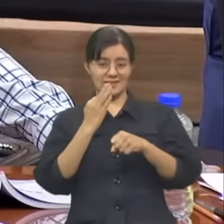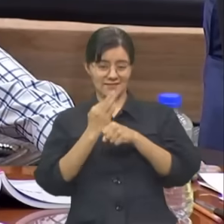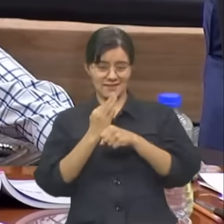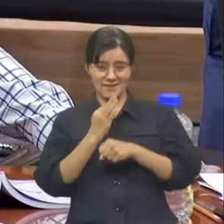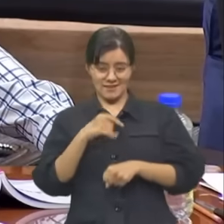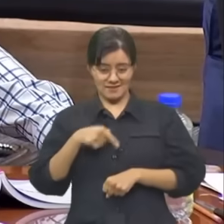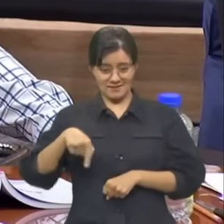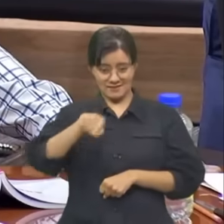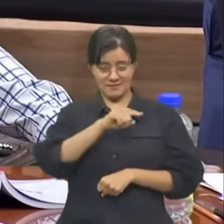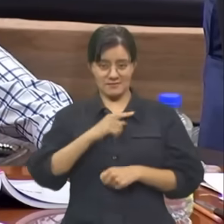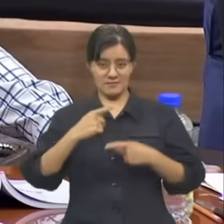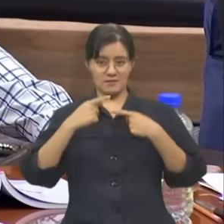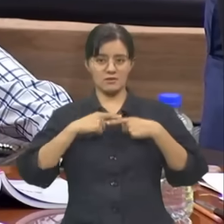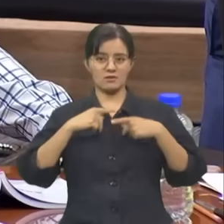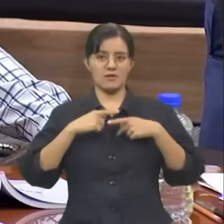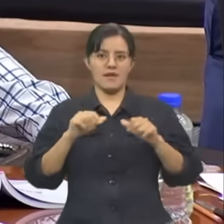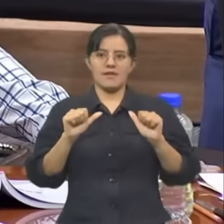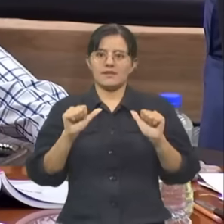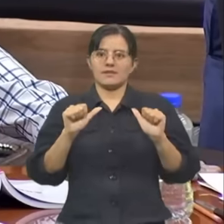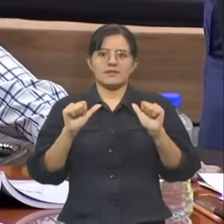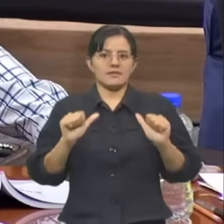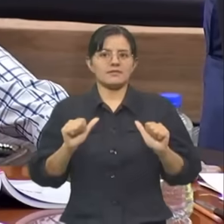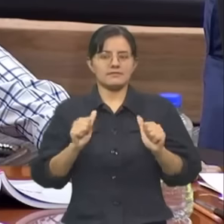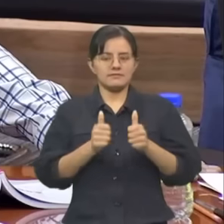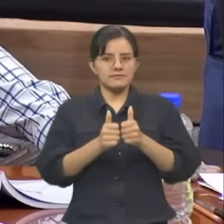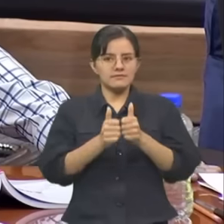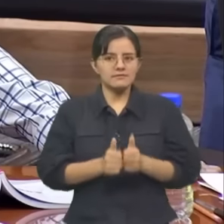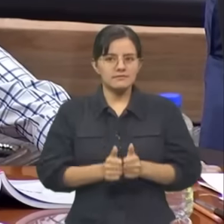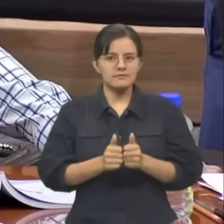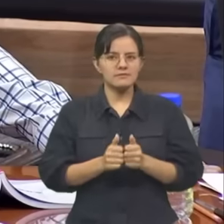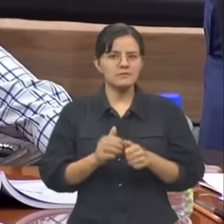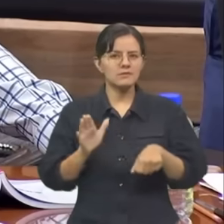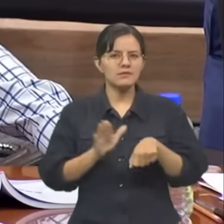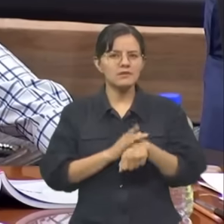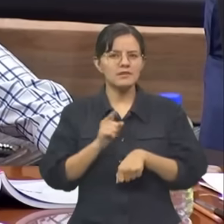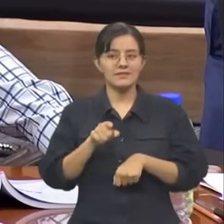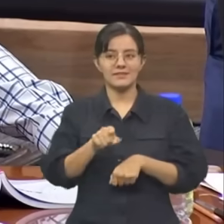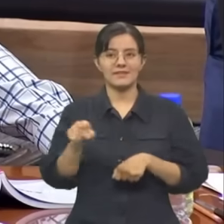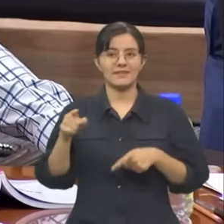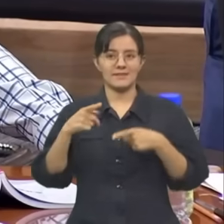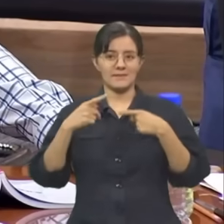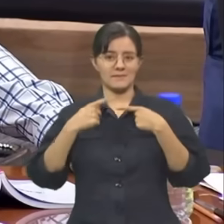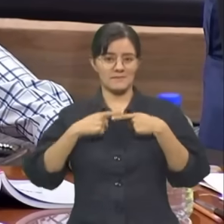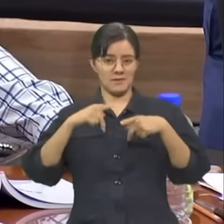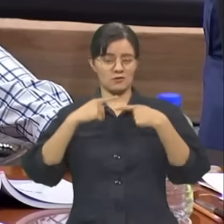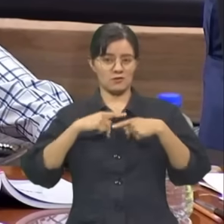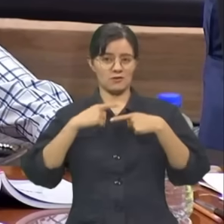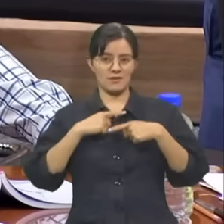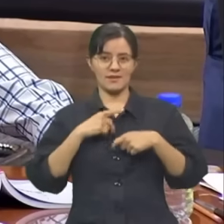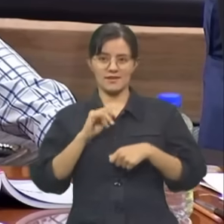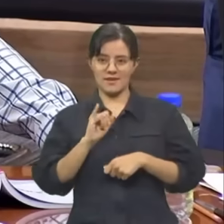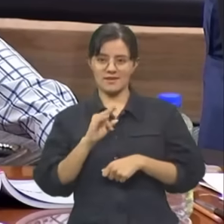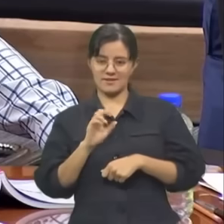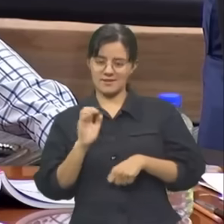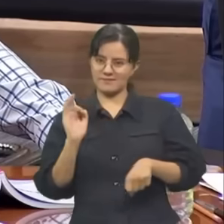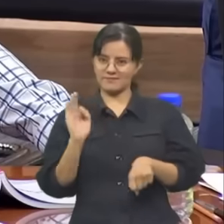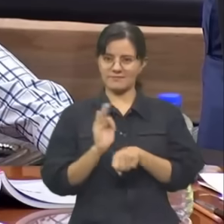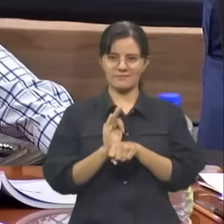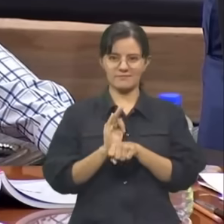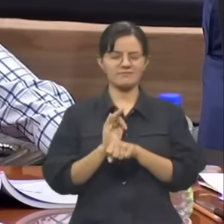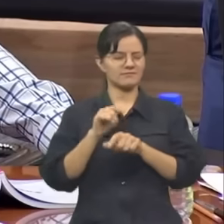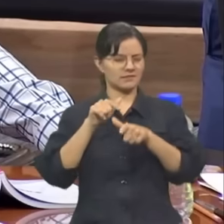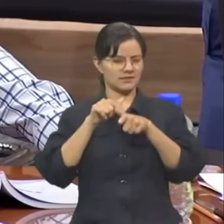casualidad estamos aquí porque los ciudadanos que hemos defendido al INE y lo Seguiremos